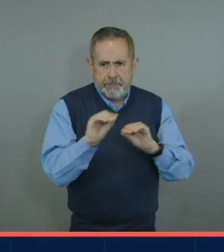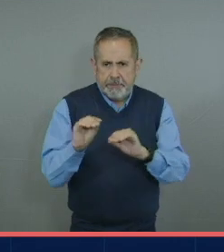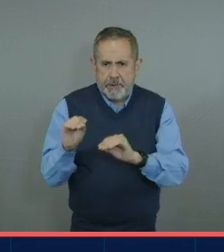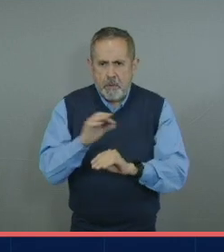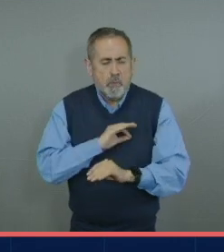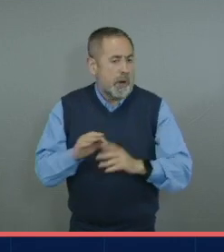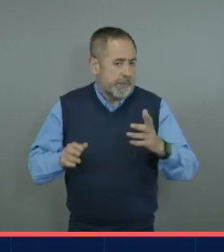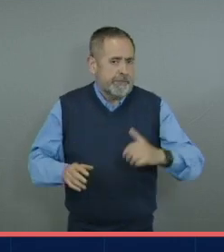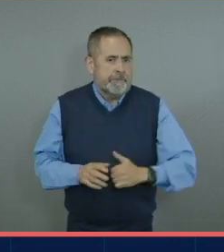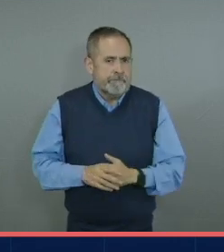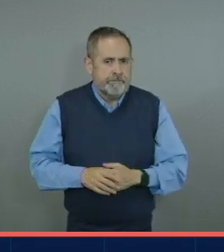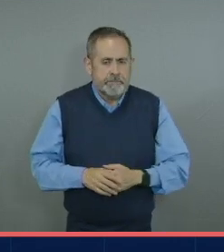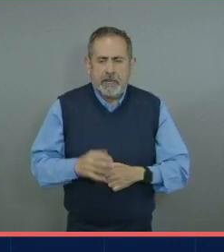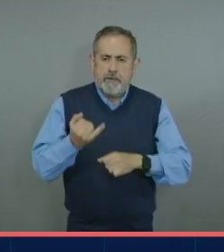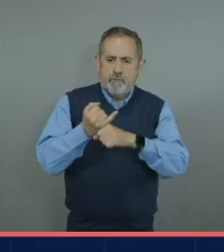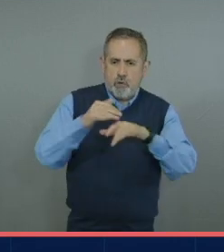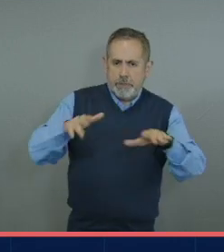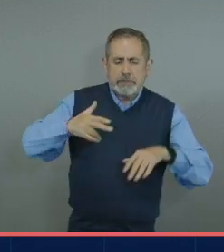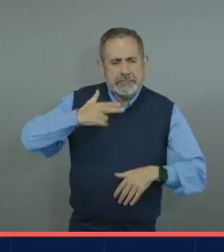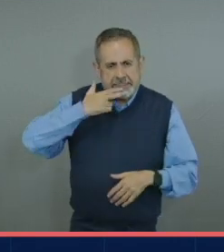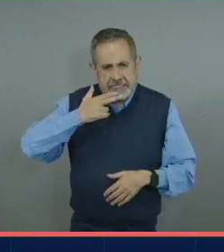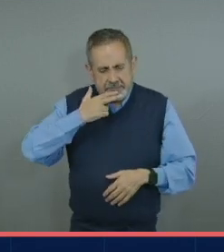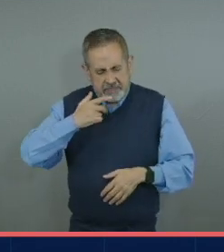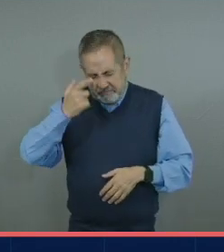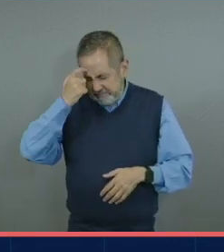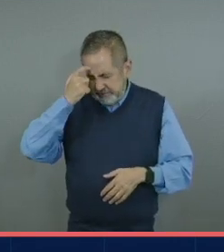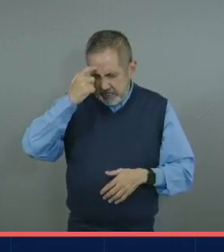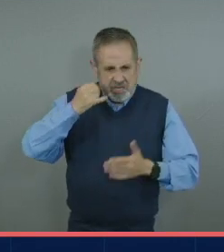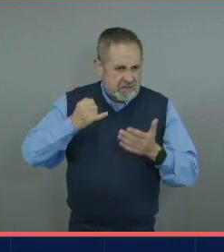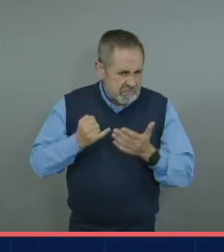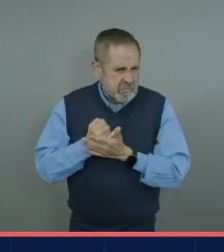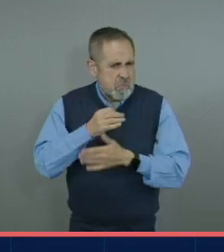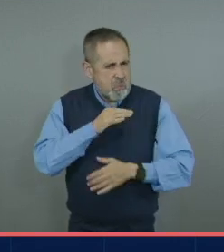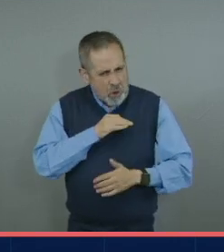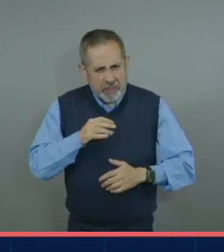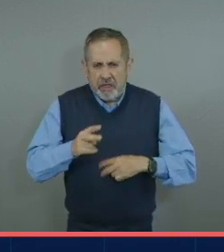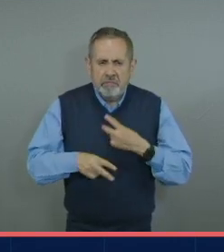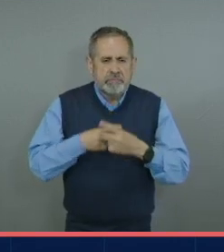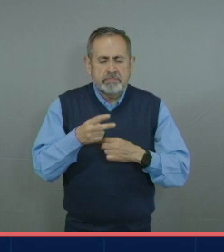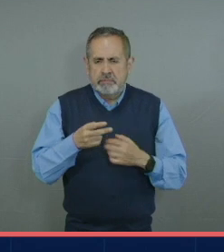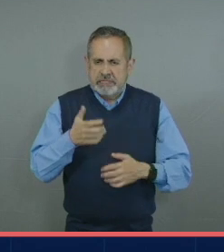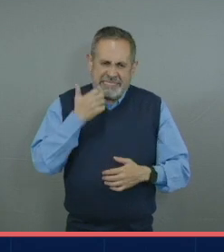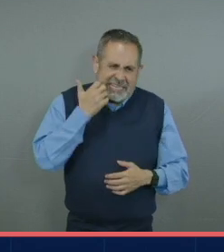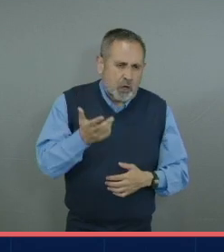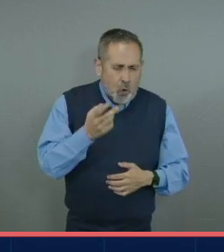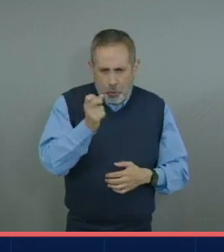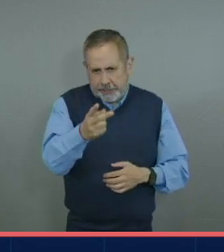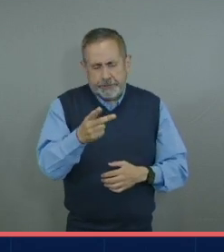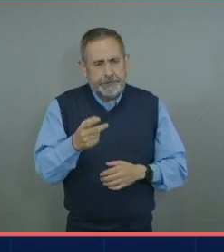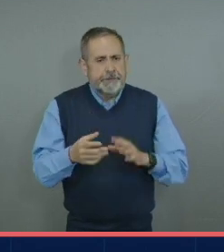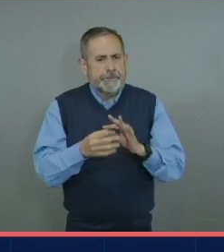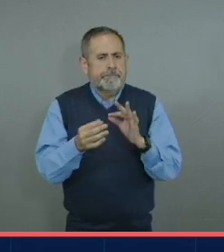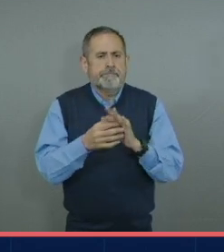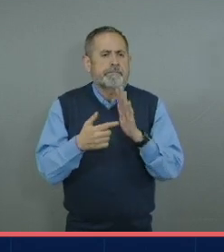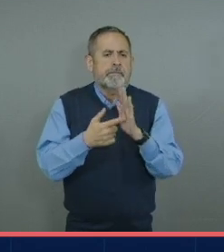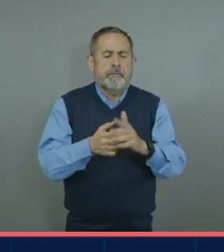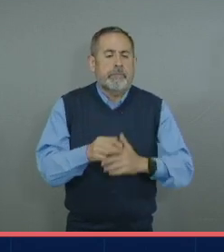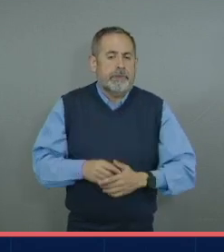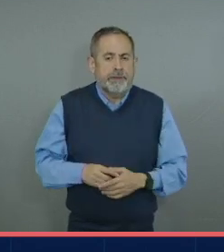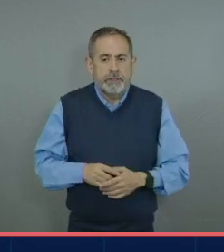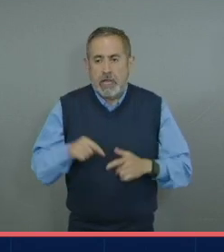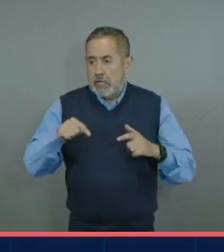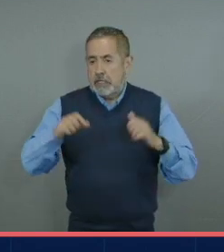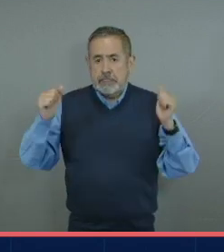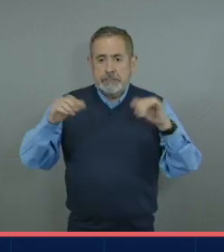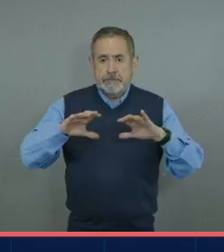la información es poder y el poder es querer y querer siempre todos lo podemos hacer. Entonces, ¿qué les parece aquí en este encuentro de